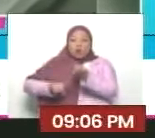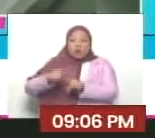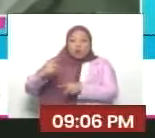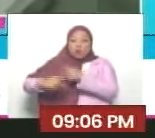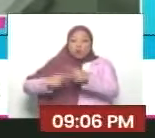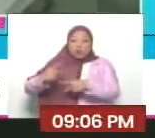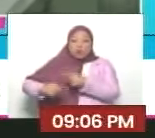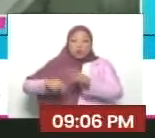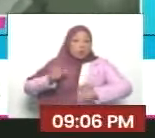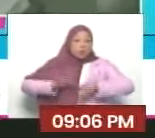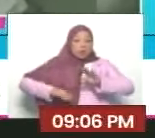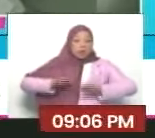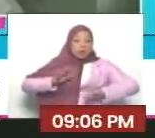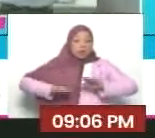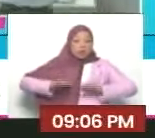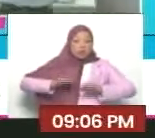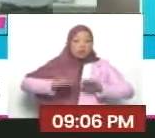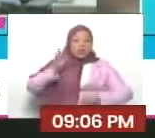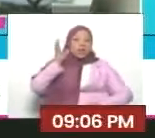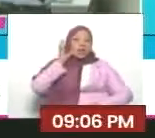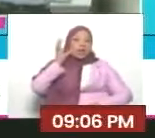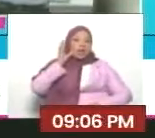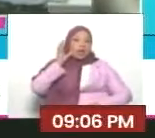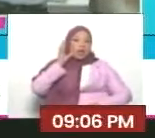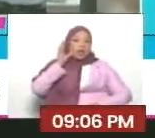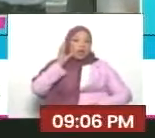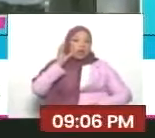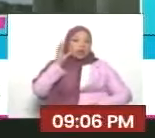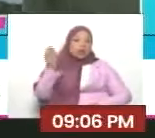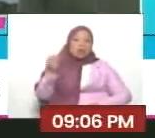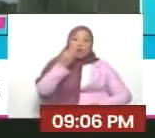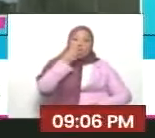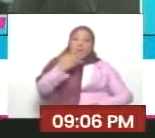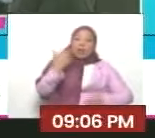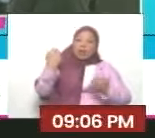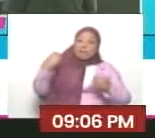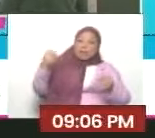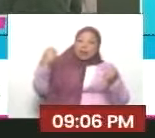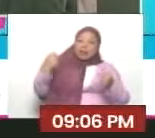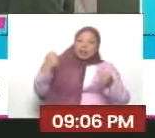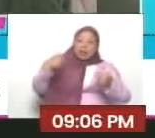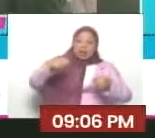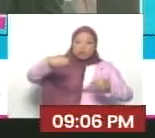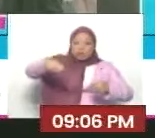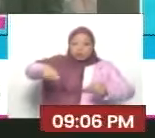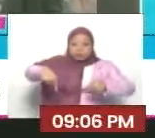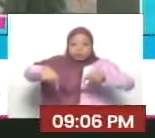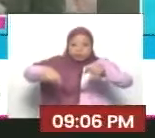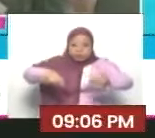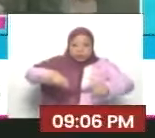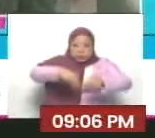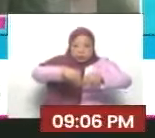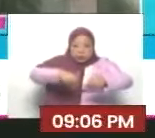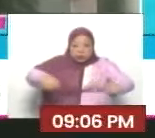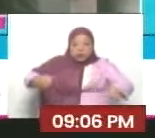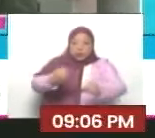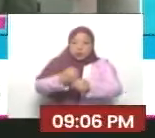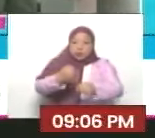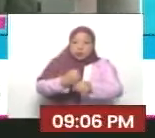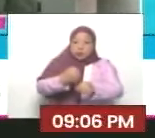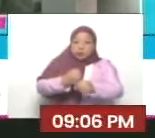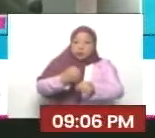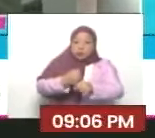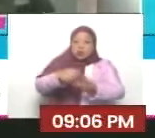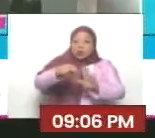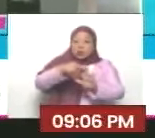productores de Barloventos de cacao que se sumen a las buenas prácticas agrícolas, que cumplan los